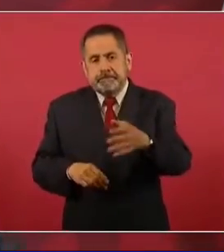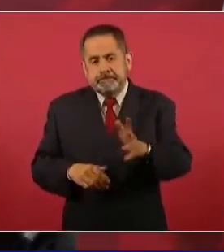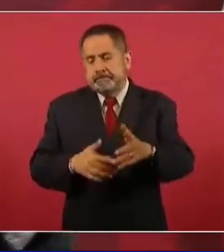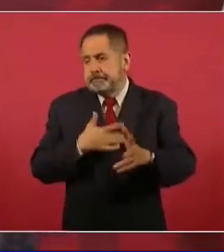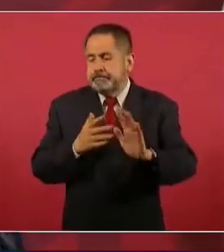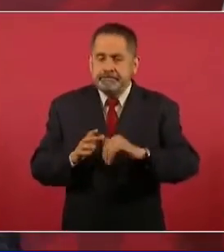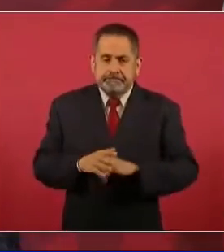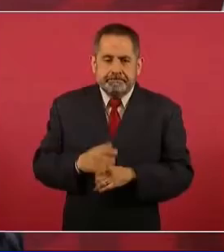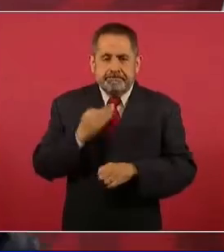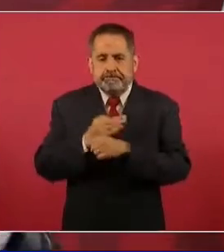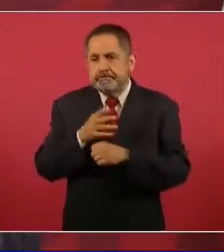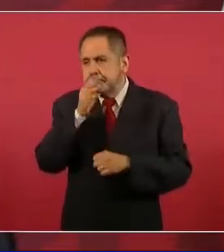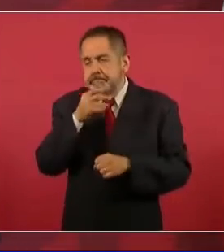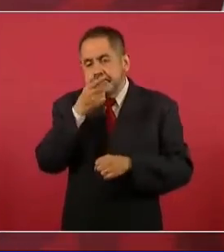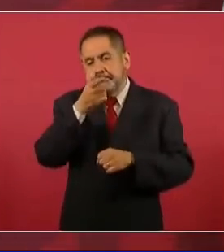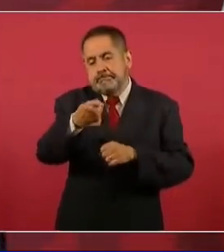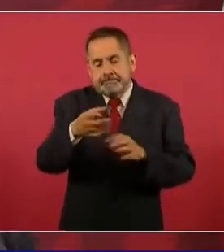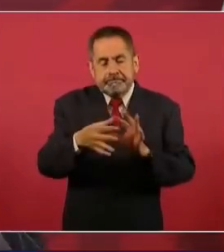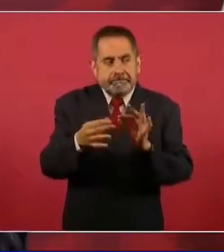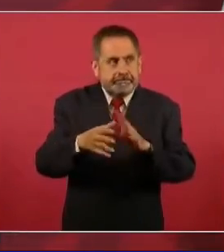bueno, ahora no lo puedo decir porque